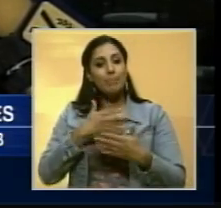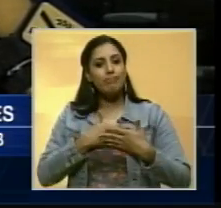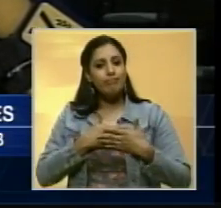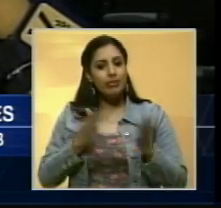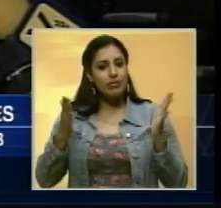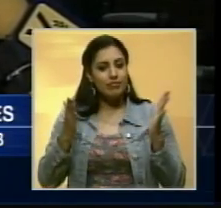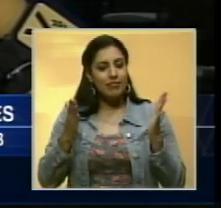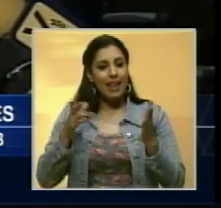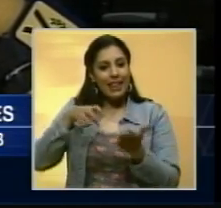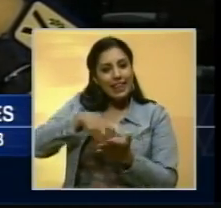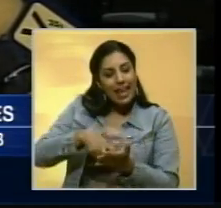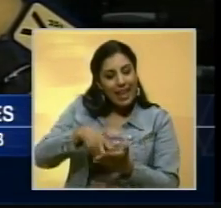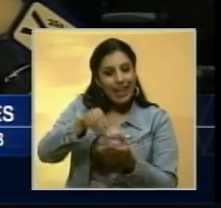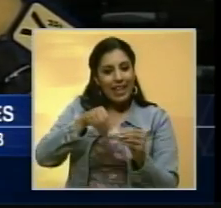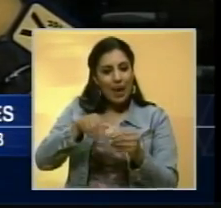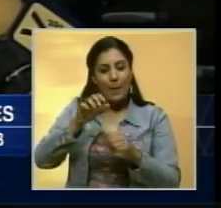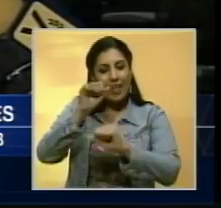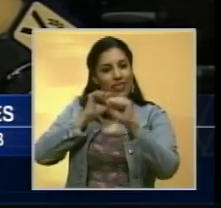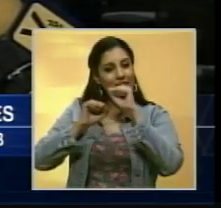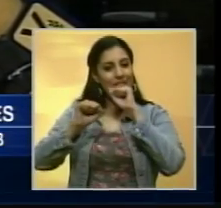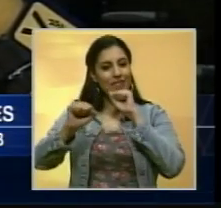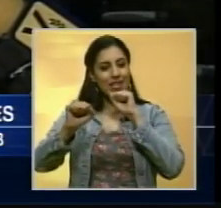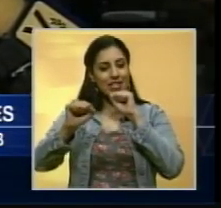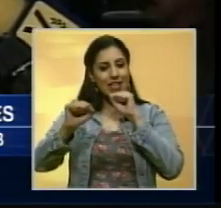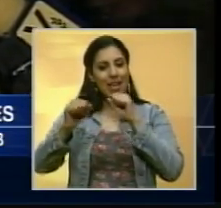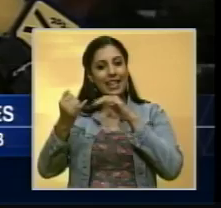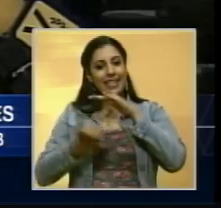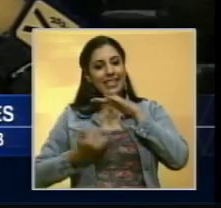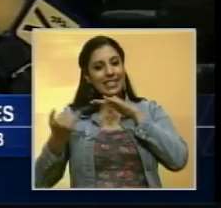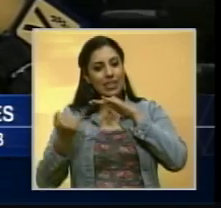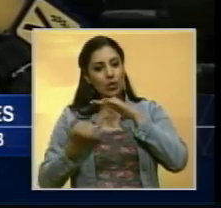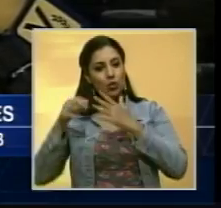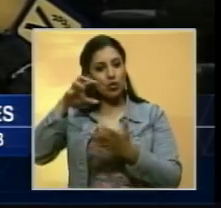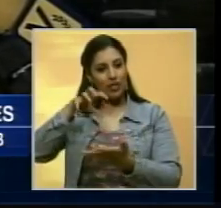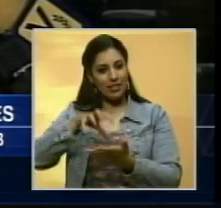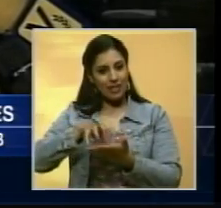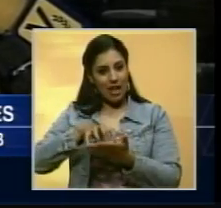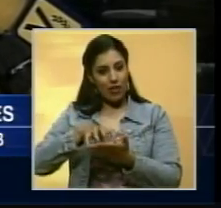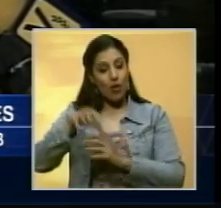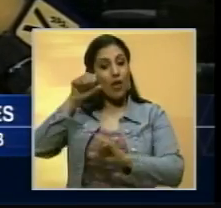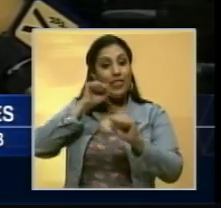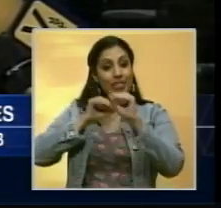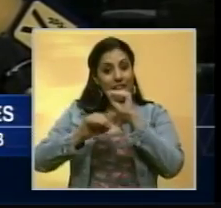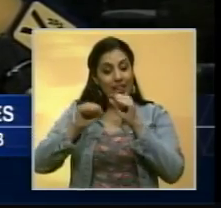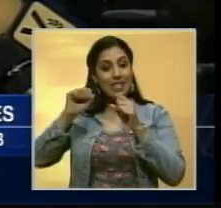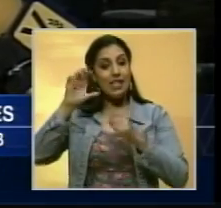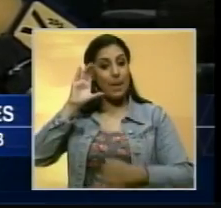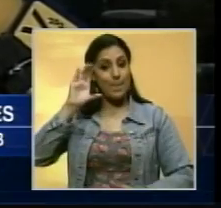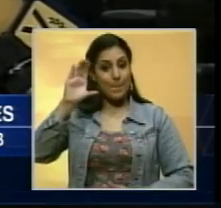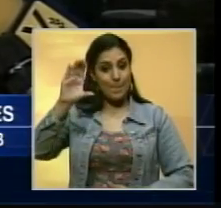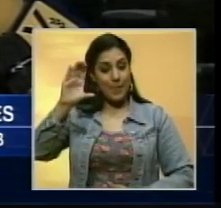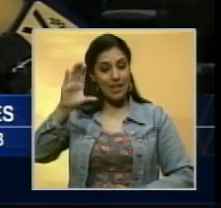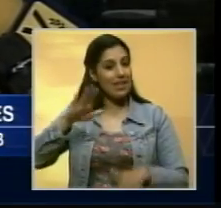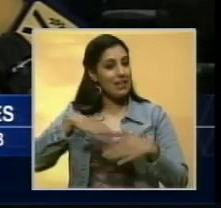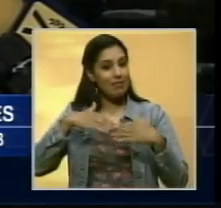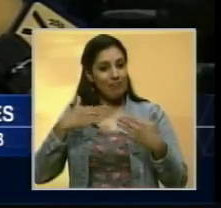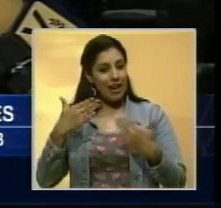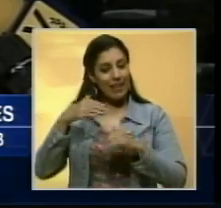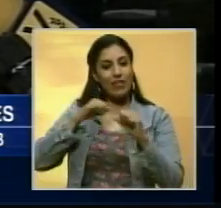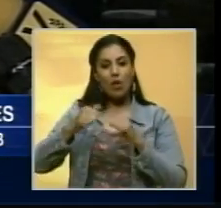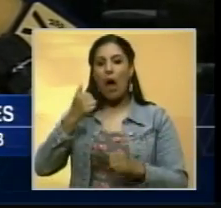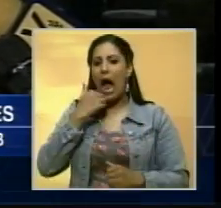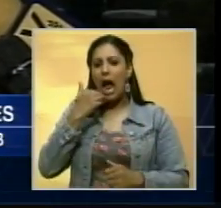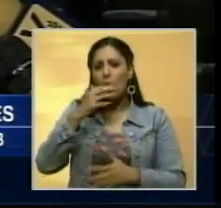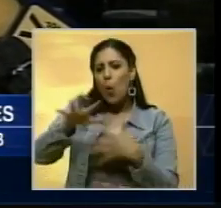prestos, rodilla en tierra, para defender la institucionalidad del Estado, la defensa de la patria, para evitar